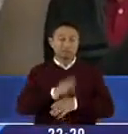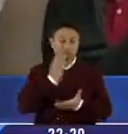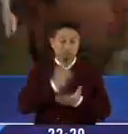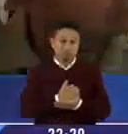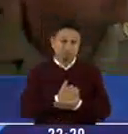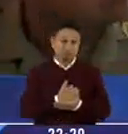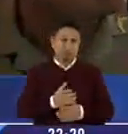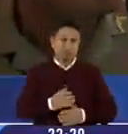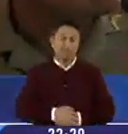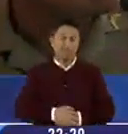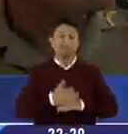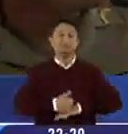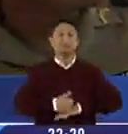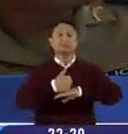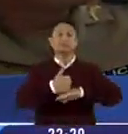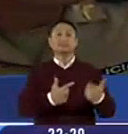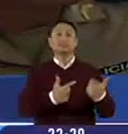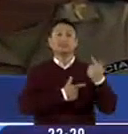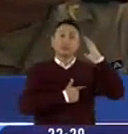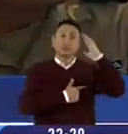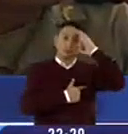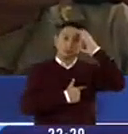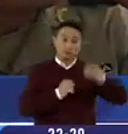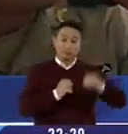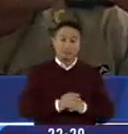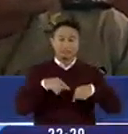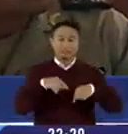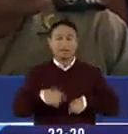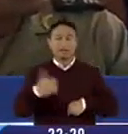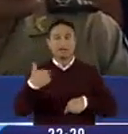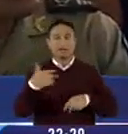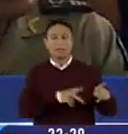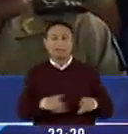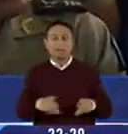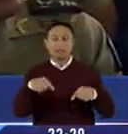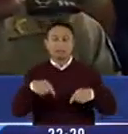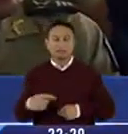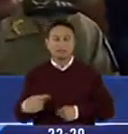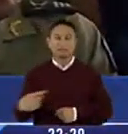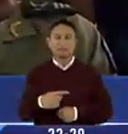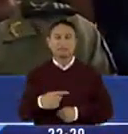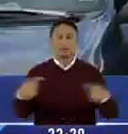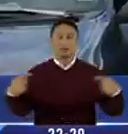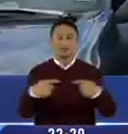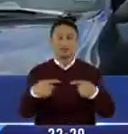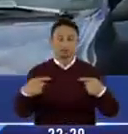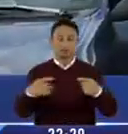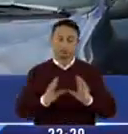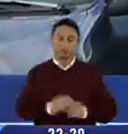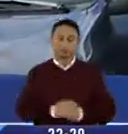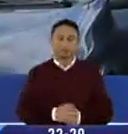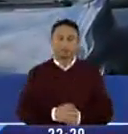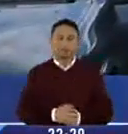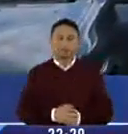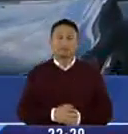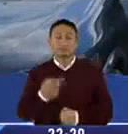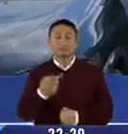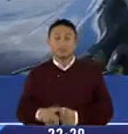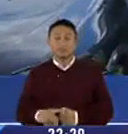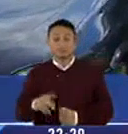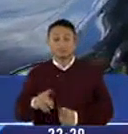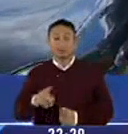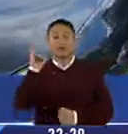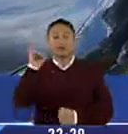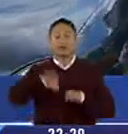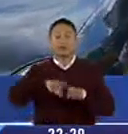hecho. Autoridades militares y policiales mantienen ya un plan estratégico para evitar que existan confrontaciones, mientras también hay un compromiso en Imbabura y